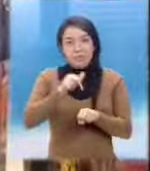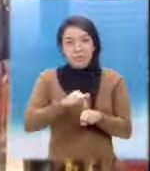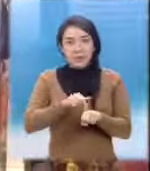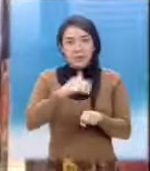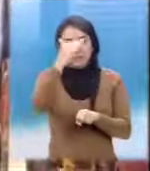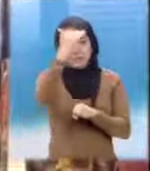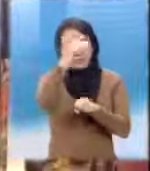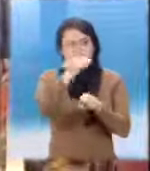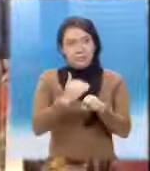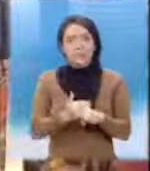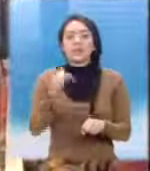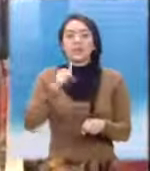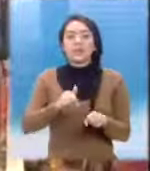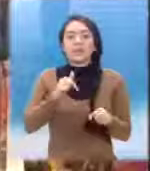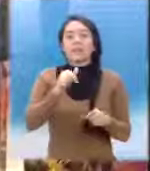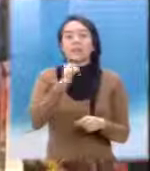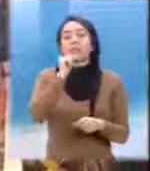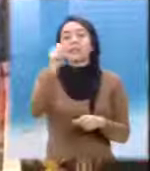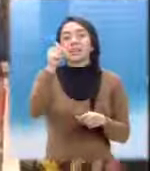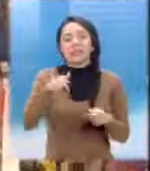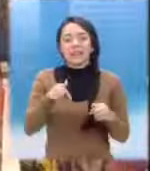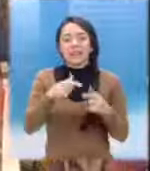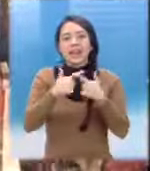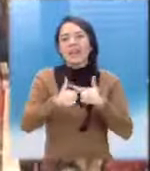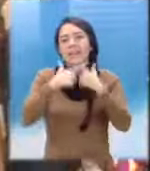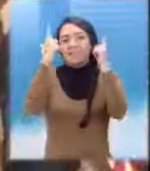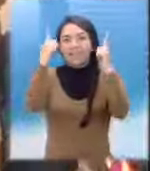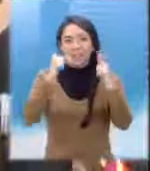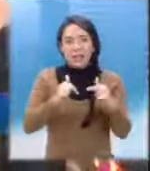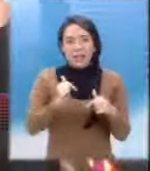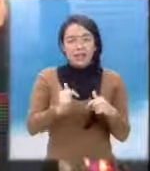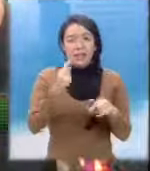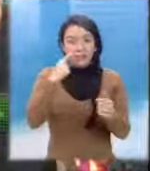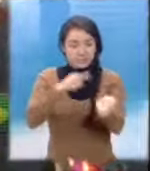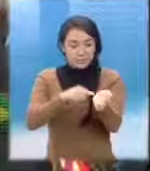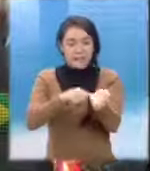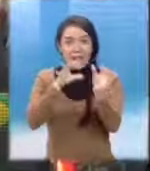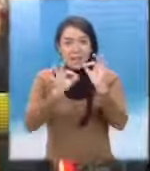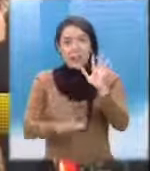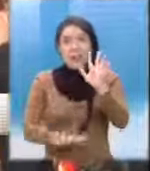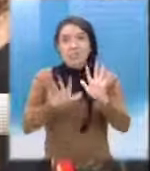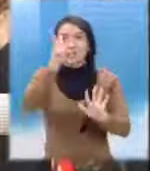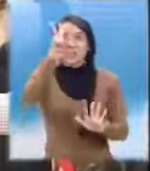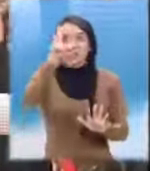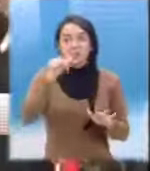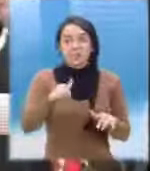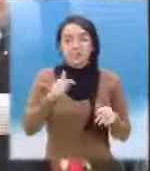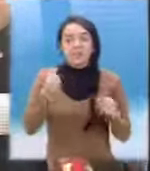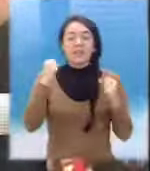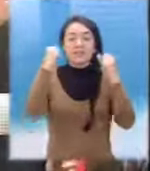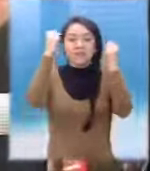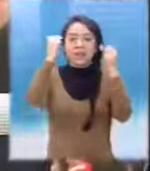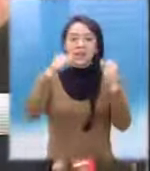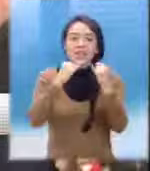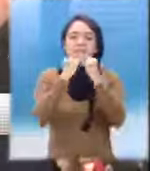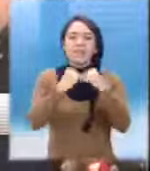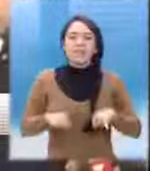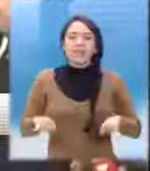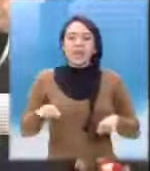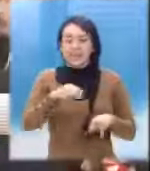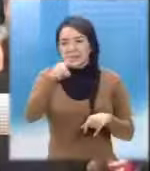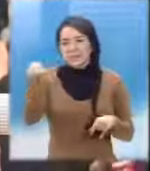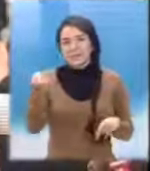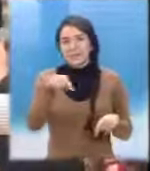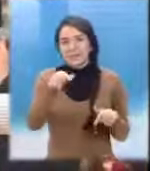pobladores dieron el esperado grito de libertad. ¡Estamos todos juntos! ¡Viva la independencia!